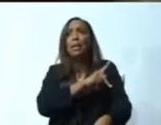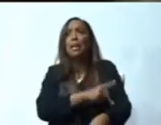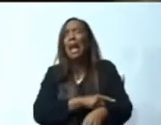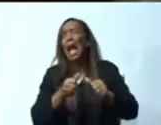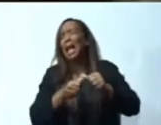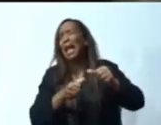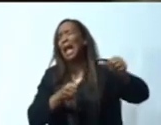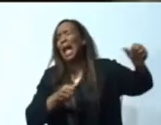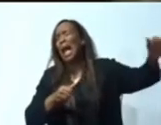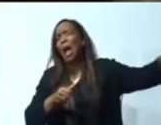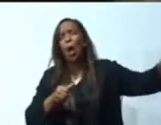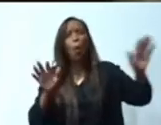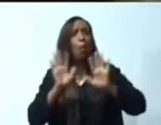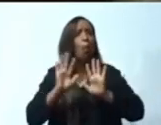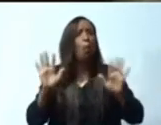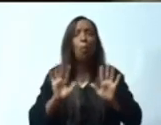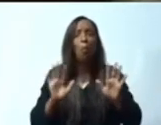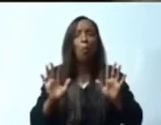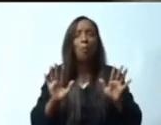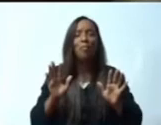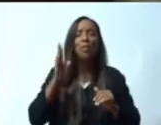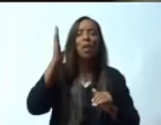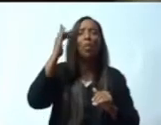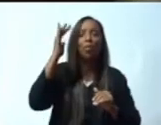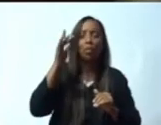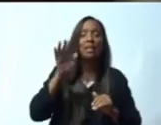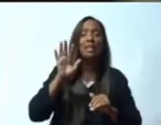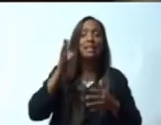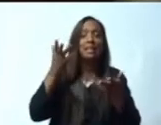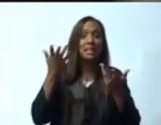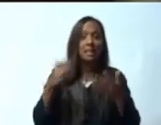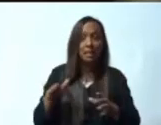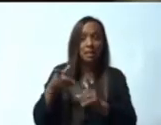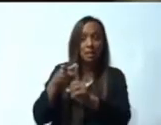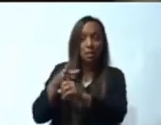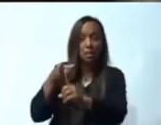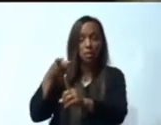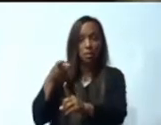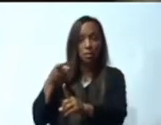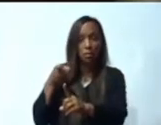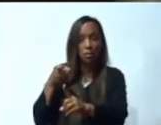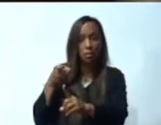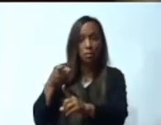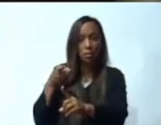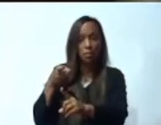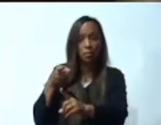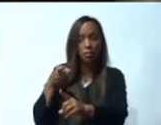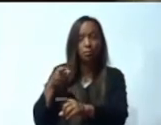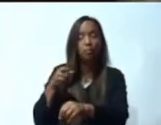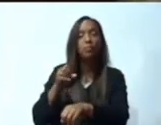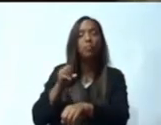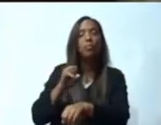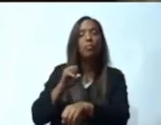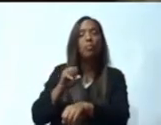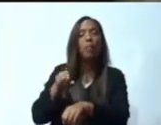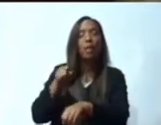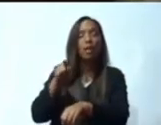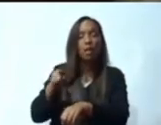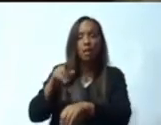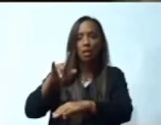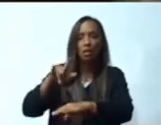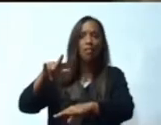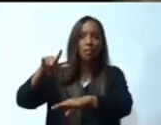Higüero, doctor Joaquín Balaguer, hasta Cabo Rojo, solamente por 50 euros. Es un vuelo que es